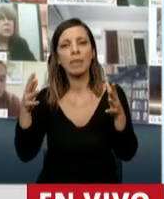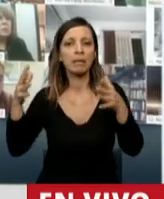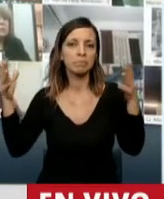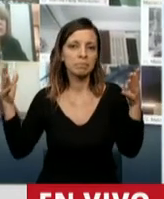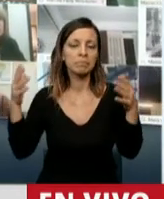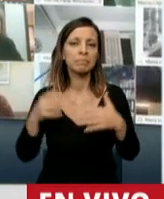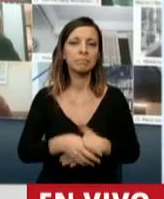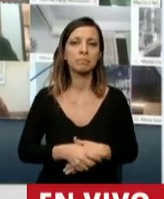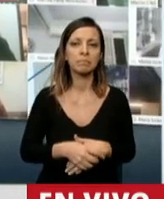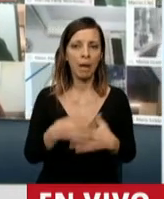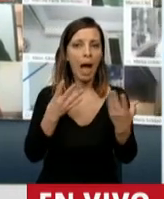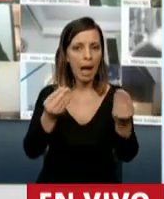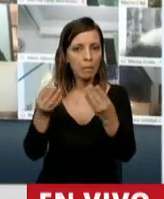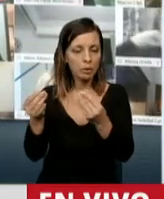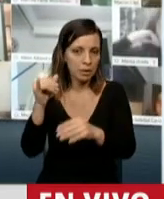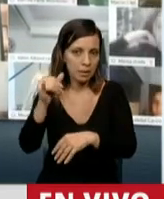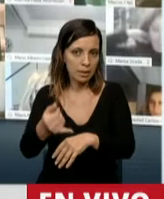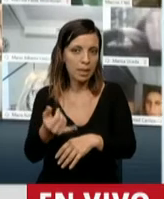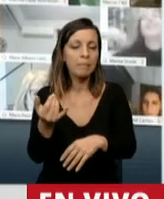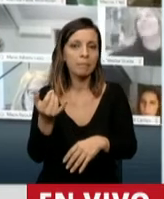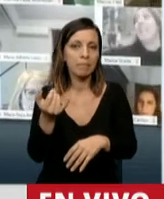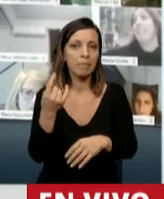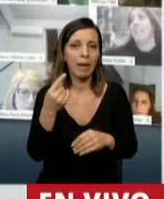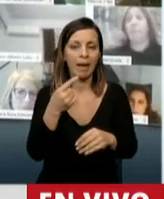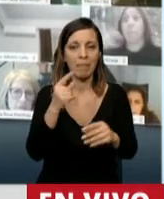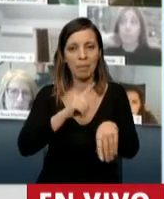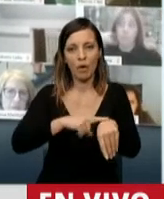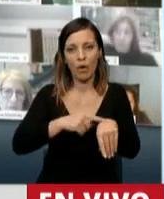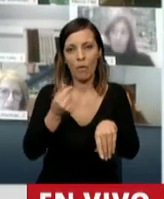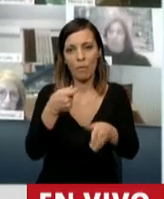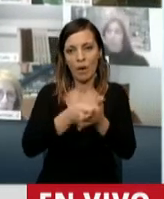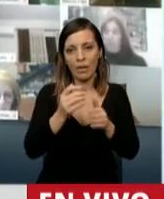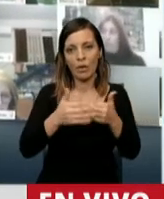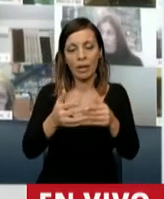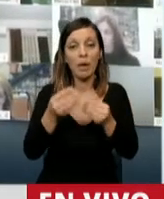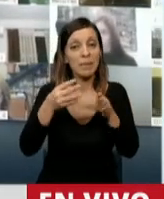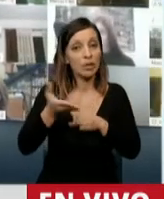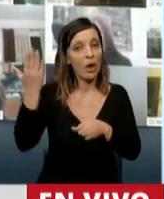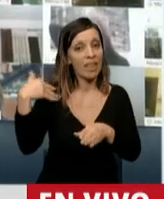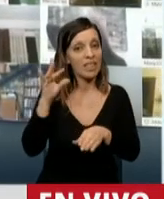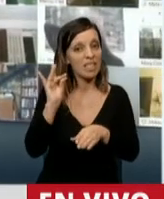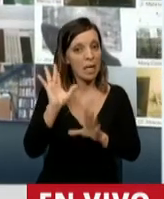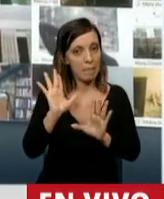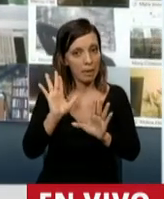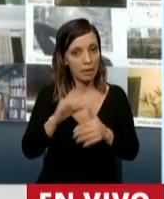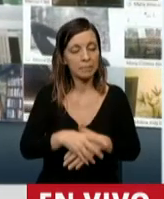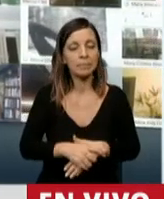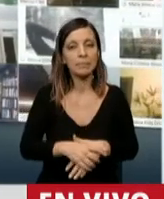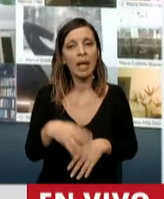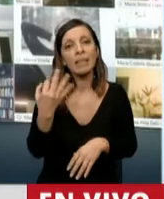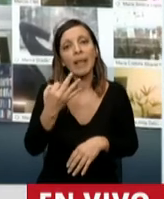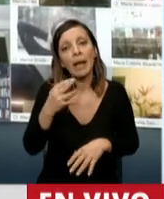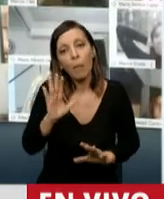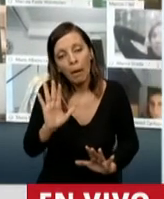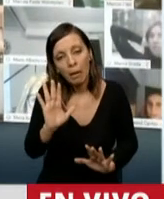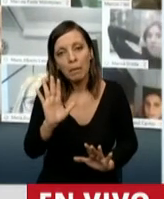en la ampliación de la moratoria que rige desde el mes de diciembre. Quizás sería bueno, y esto es un